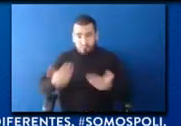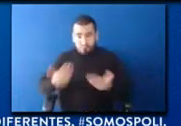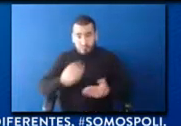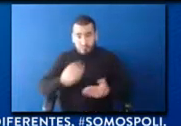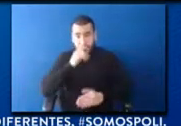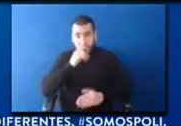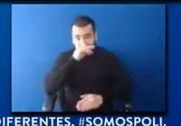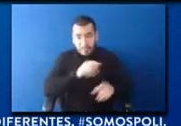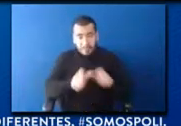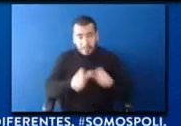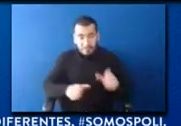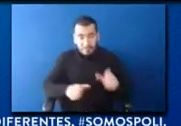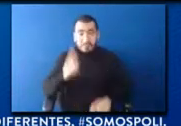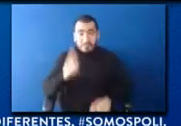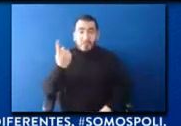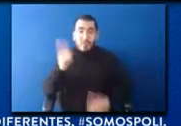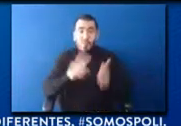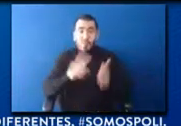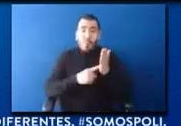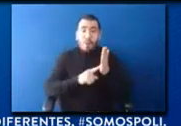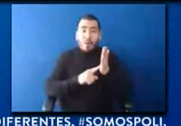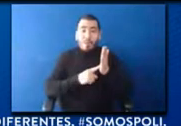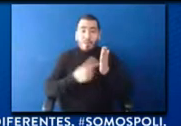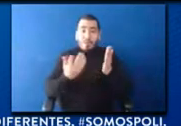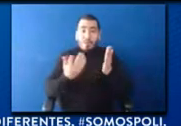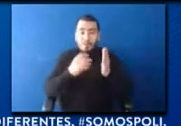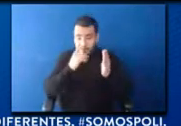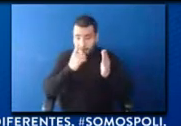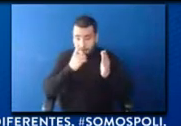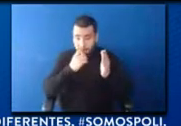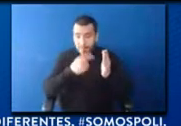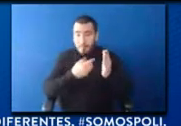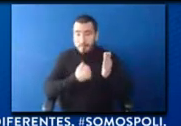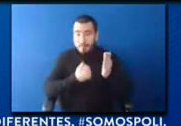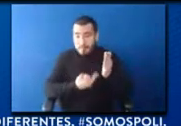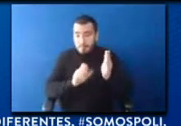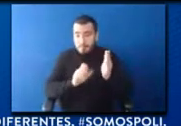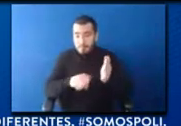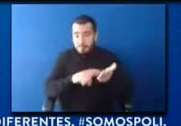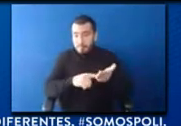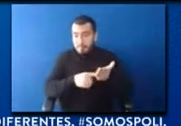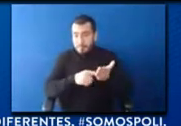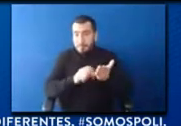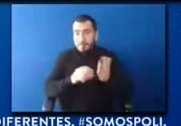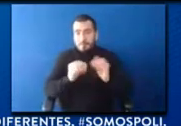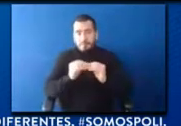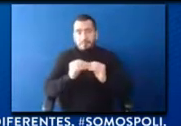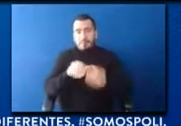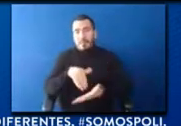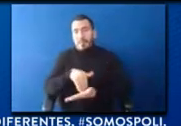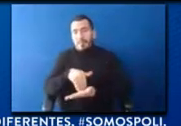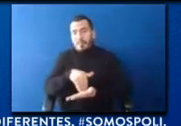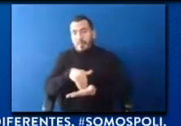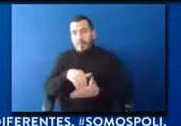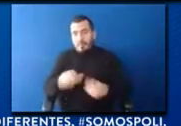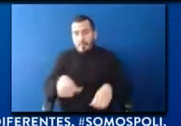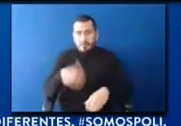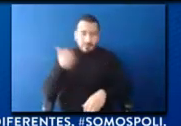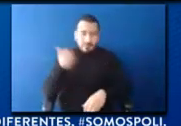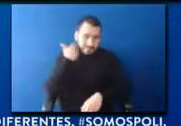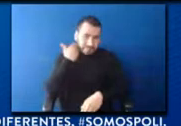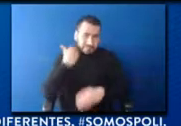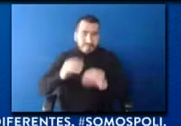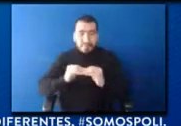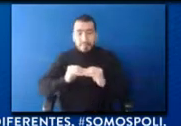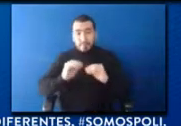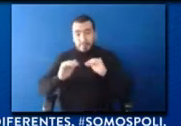permanentemente, la huella digital que yo estoy dejando, hace necesariamente que nos volvamos más vulnerables. Y desde esa perspectiva es fundamental